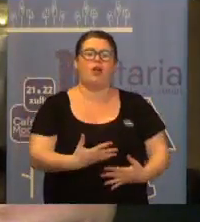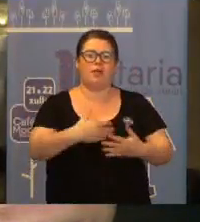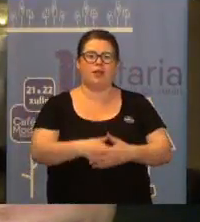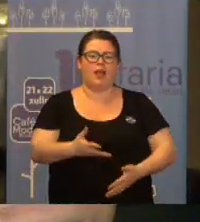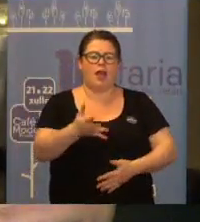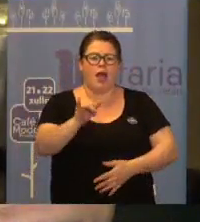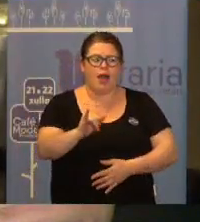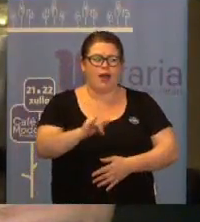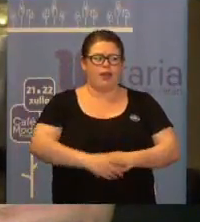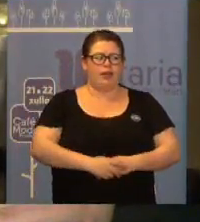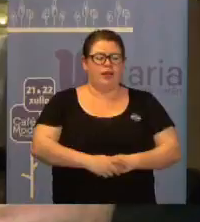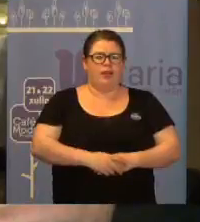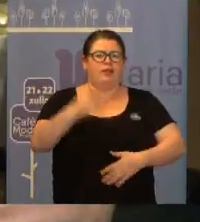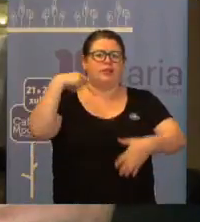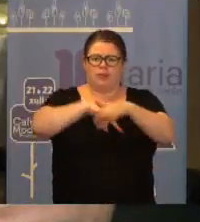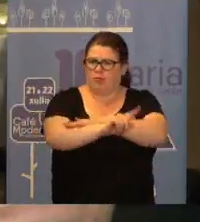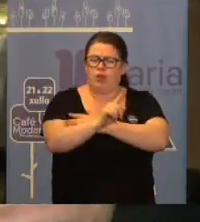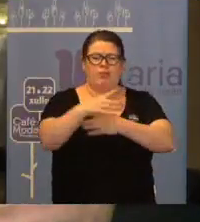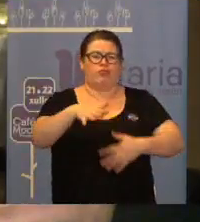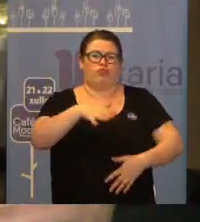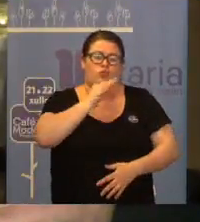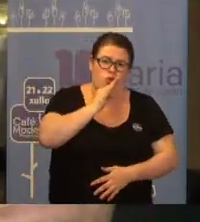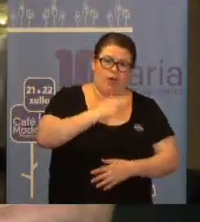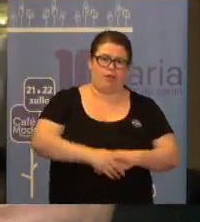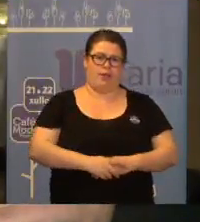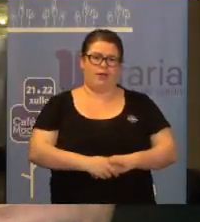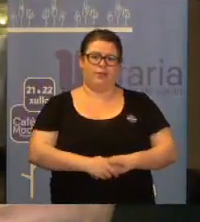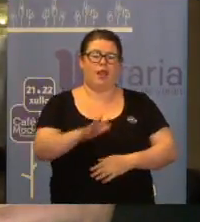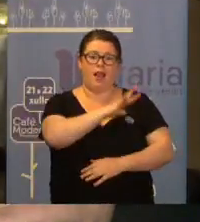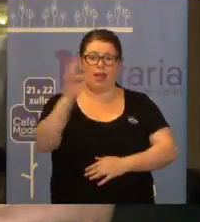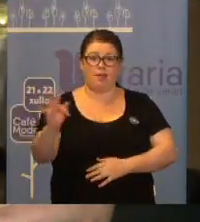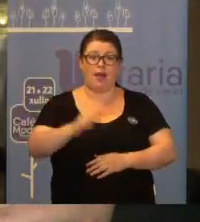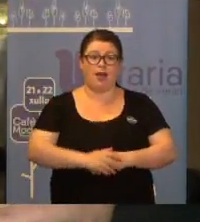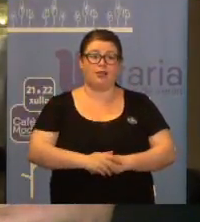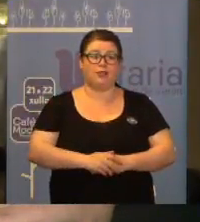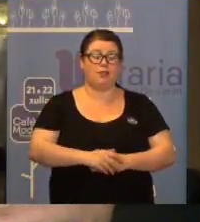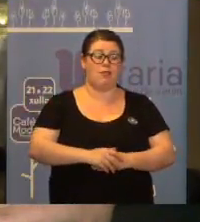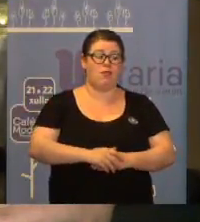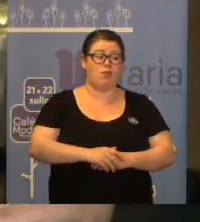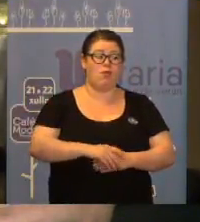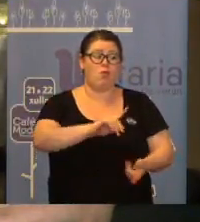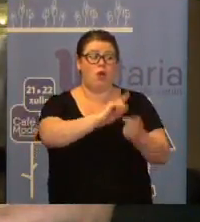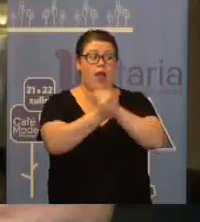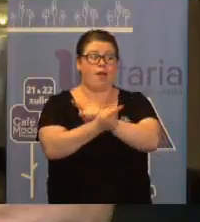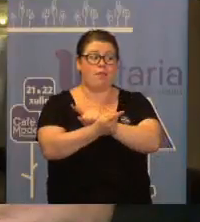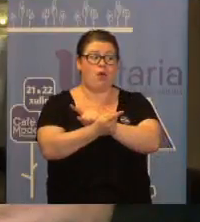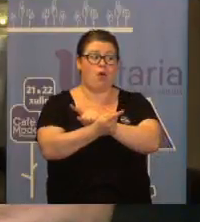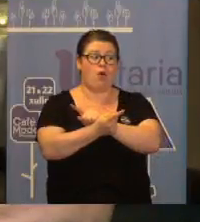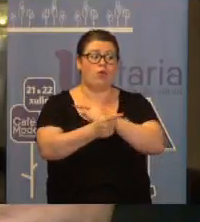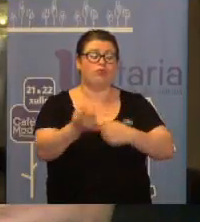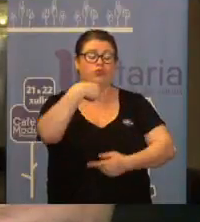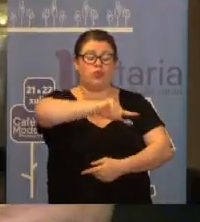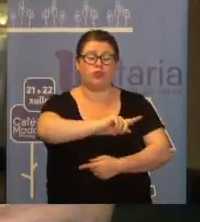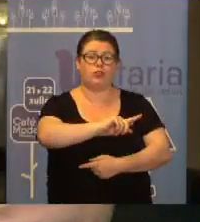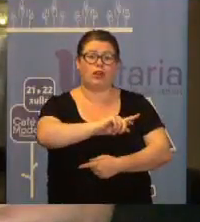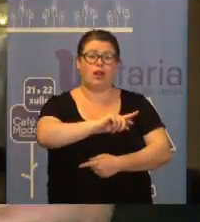aínda desenvolvendo, non? E ademais ten que ver cun cambio de etapa moi republicana, é dicir, porque se hoxe estamos